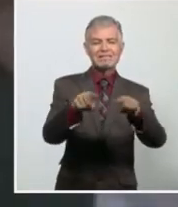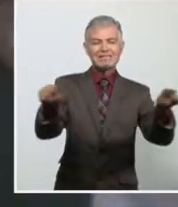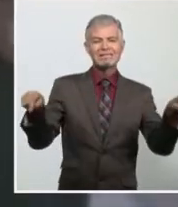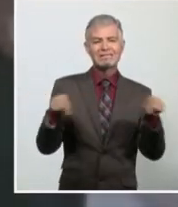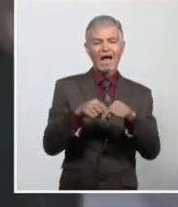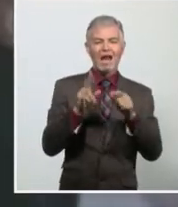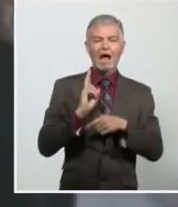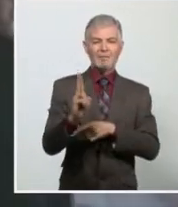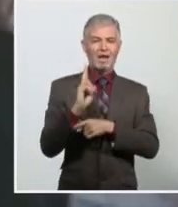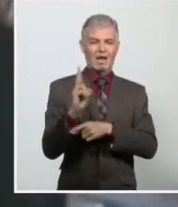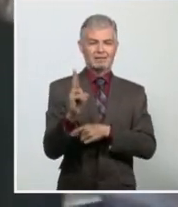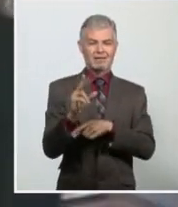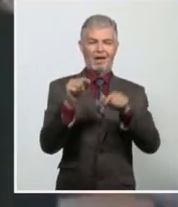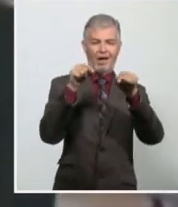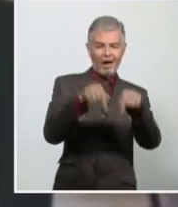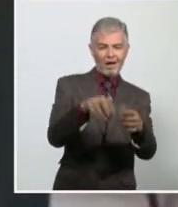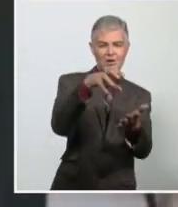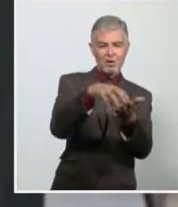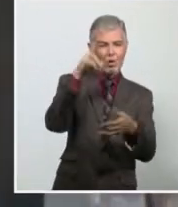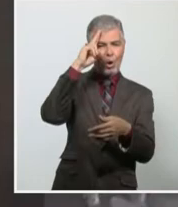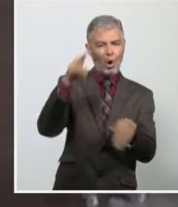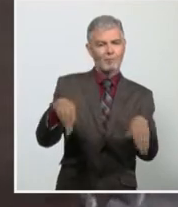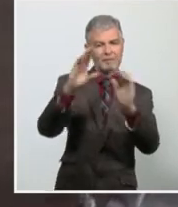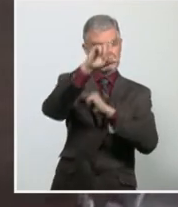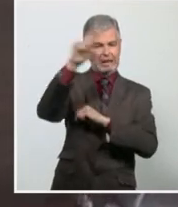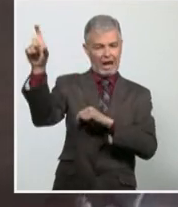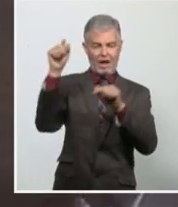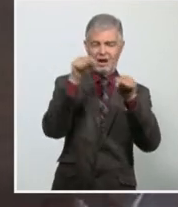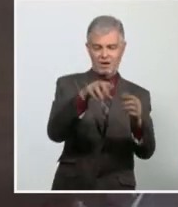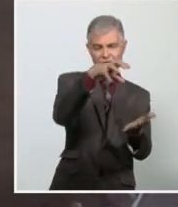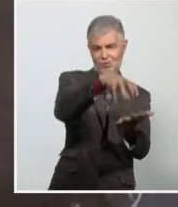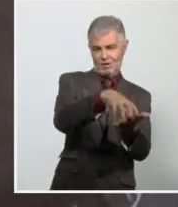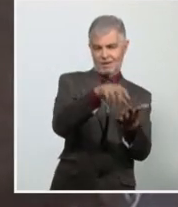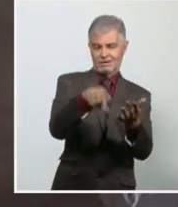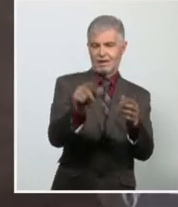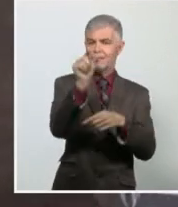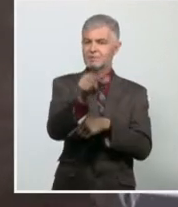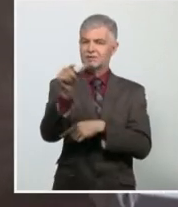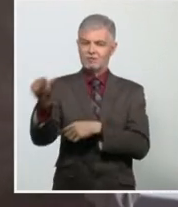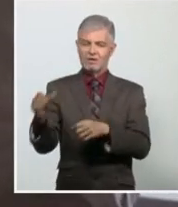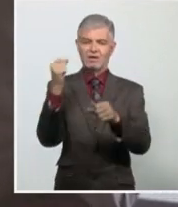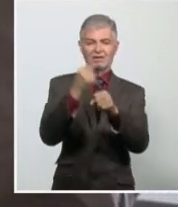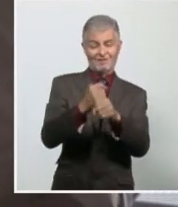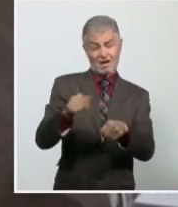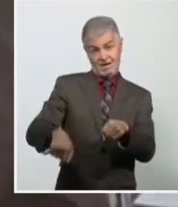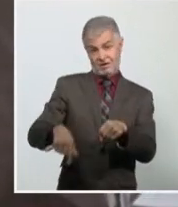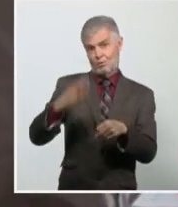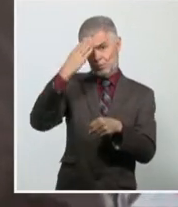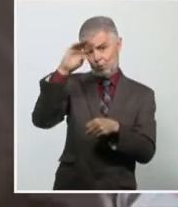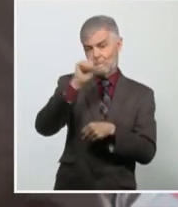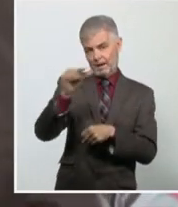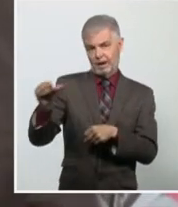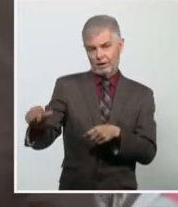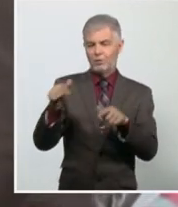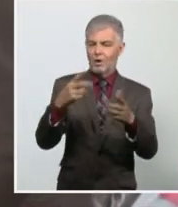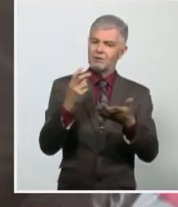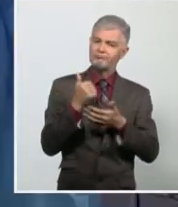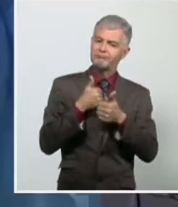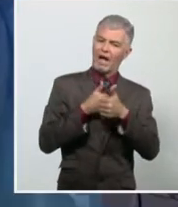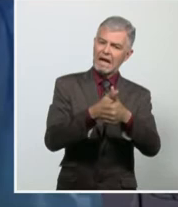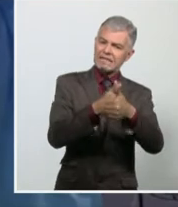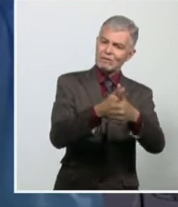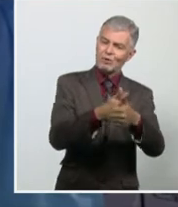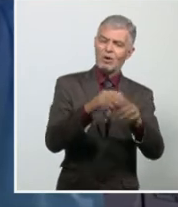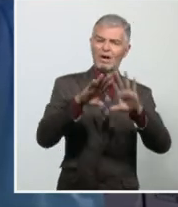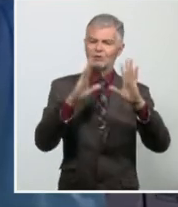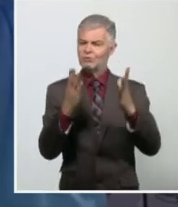asunción de juigalpa en fronteras el personal sanitario de la mayor de las antillas asesora en la prevención y tratamiento a